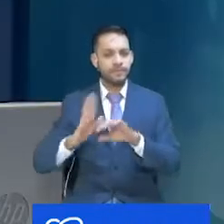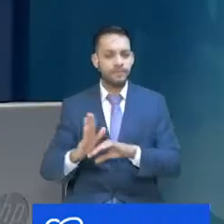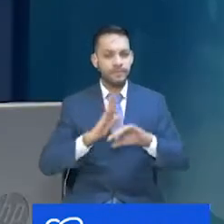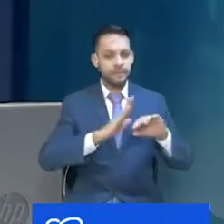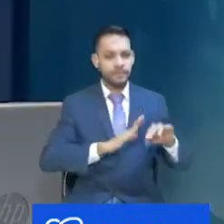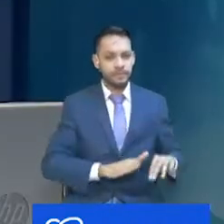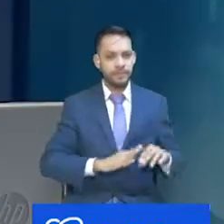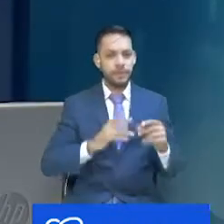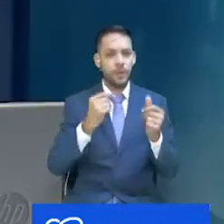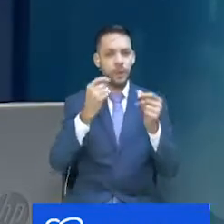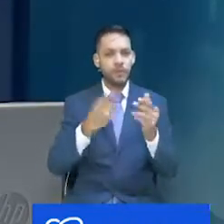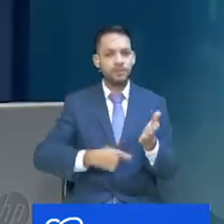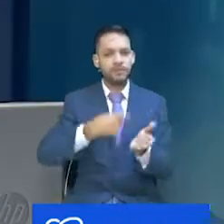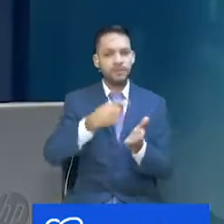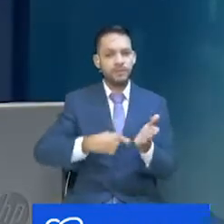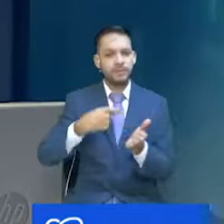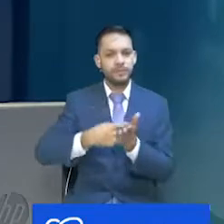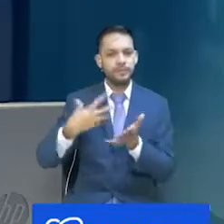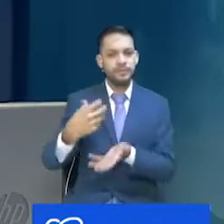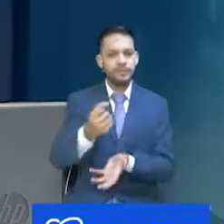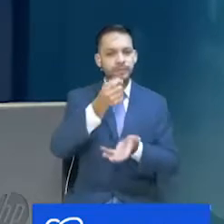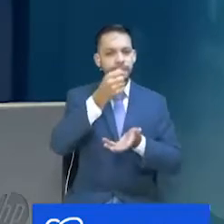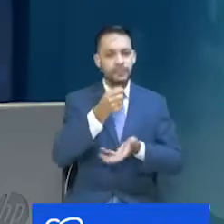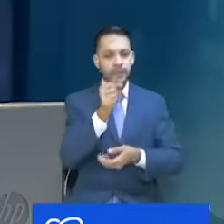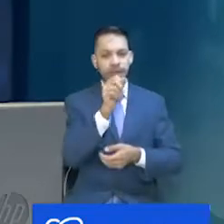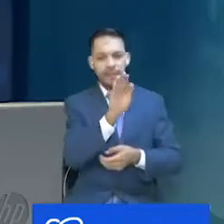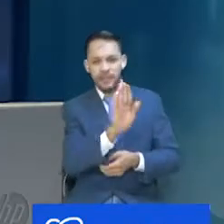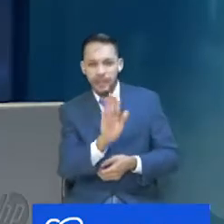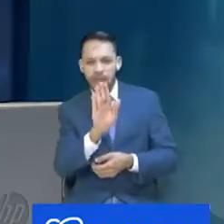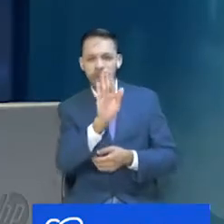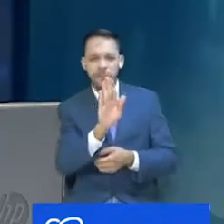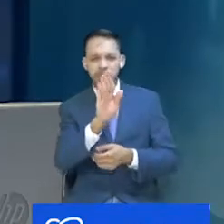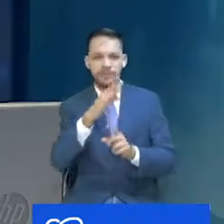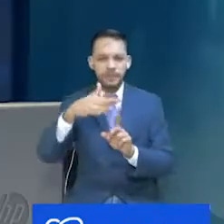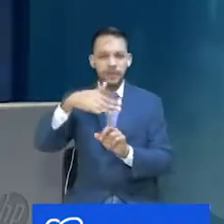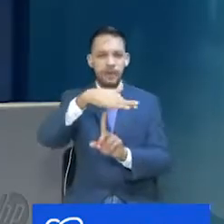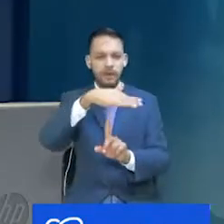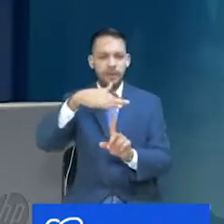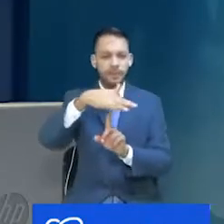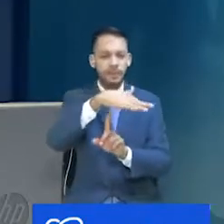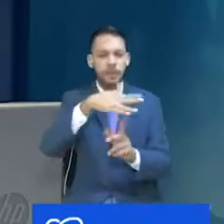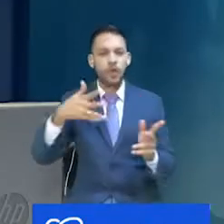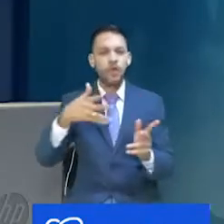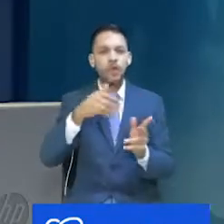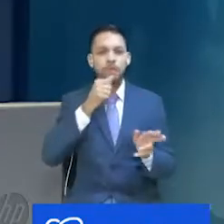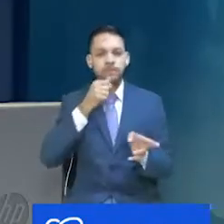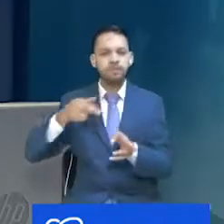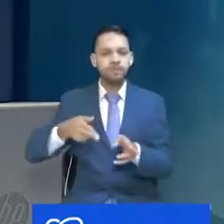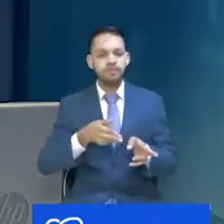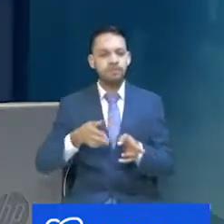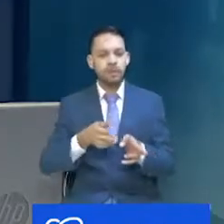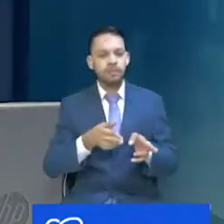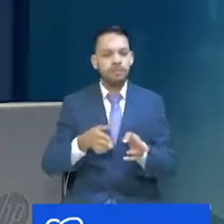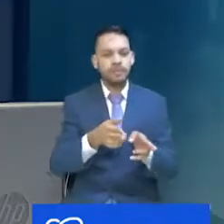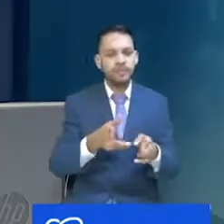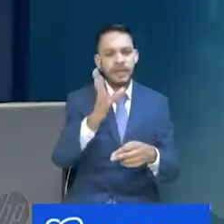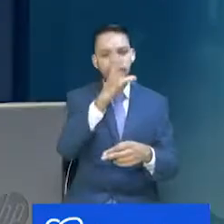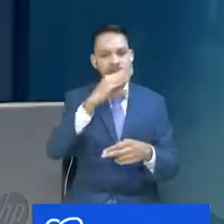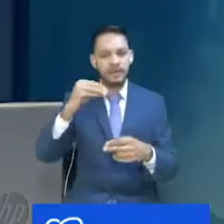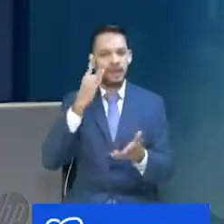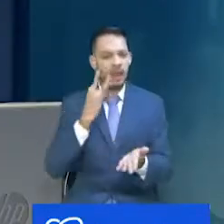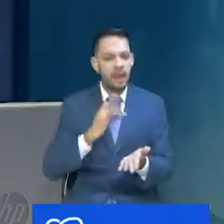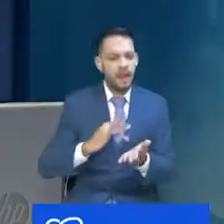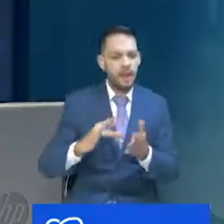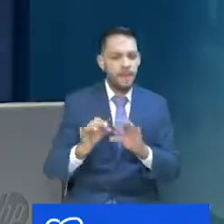tasa retributiva autoridades departamentales locales y ambientales descontaminar los afluentes hídricos del quindío la propuesta es